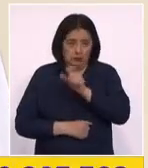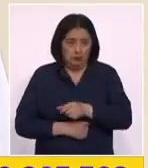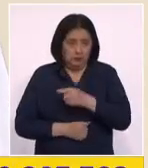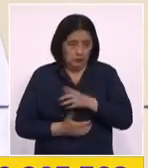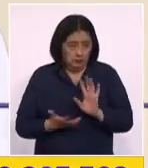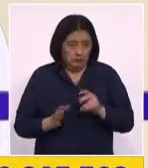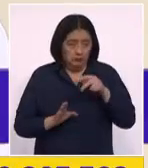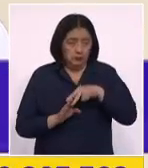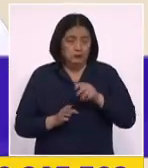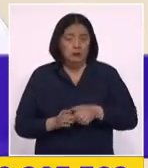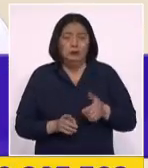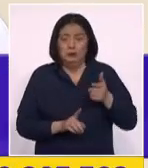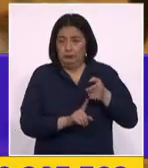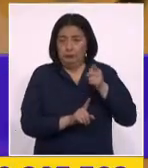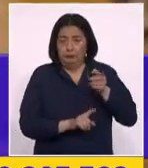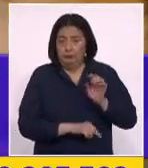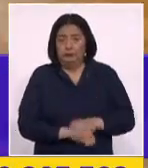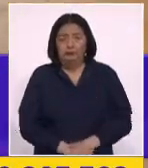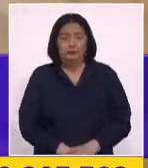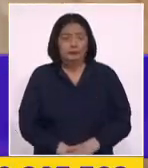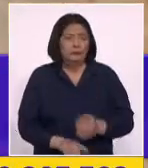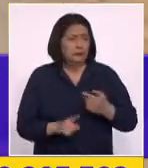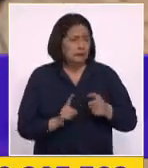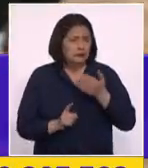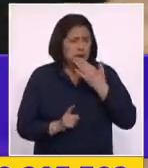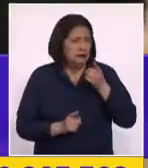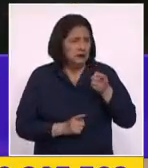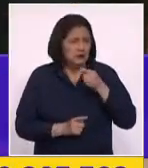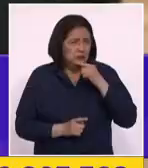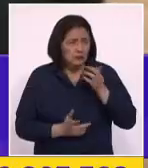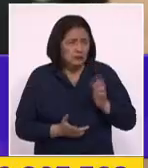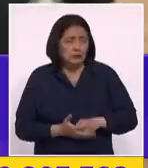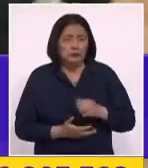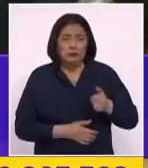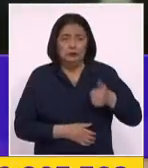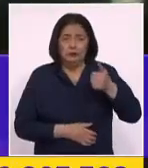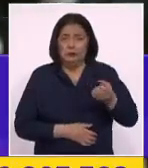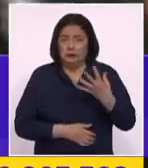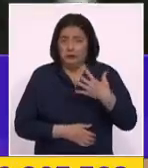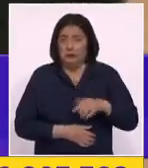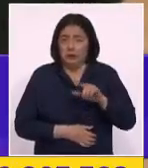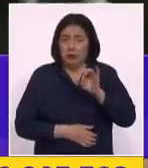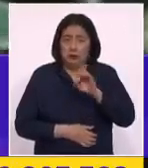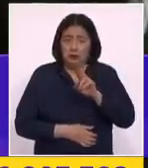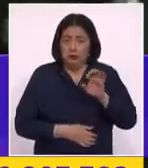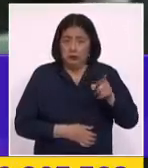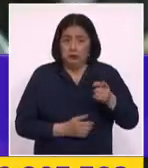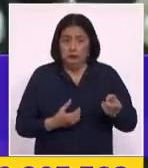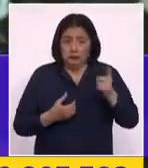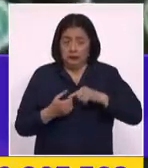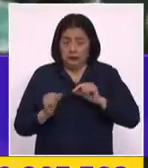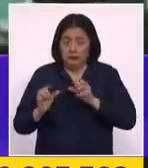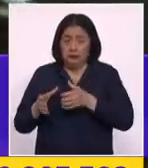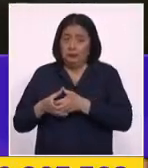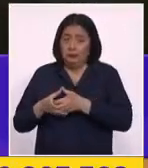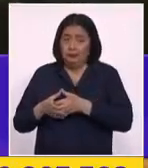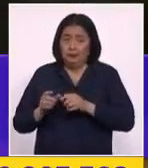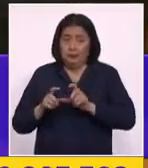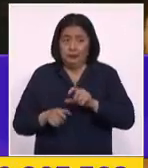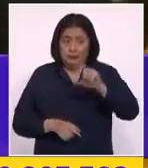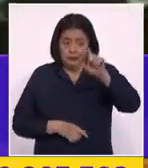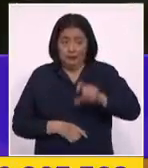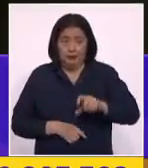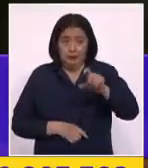que se trasladaron para ejecutar este ilícito. ¿Pero quién es esta mujer? Según las autoridades, Lorena Melgar pertenece a la banda criminal Los Tarjeteros del